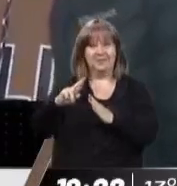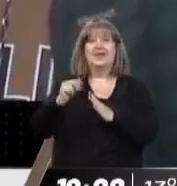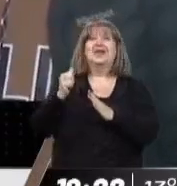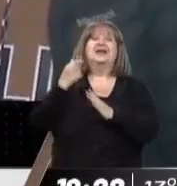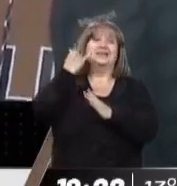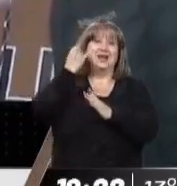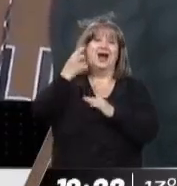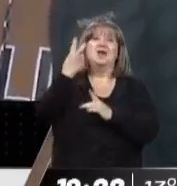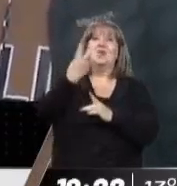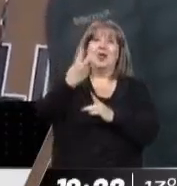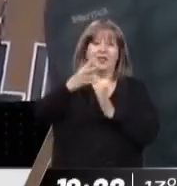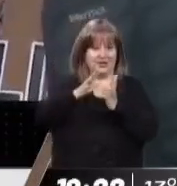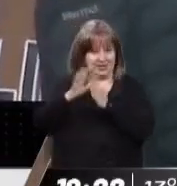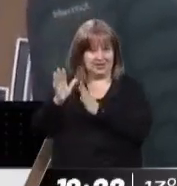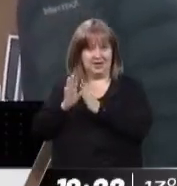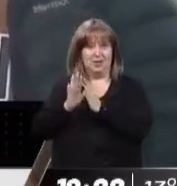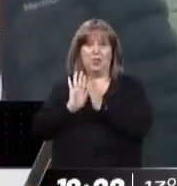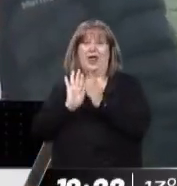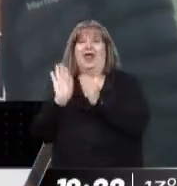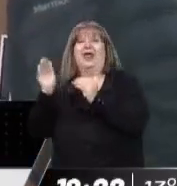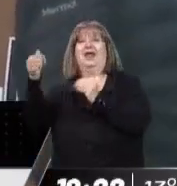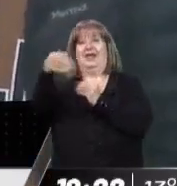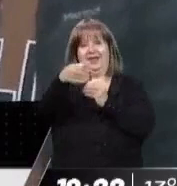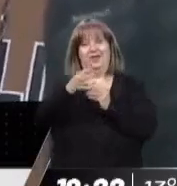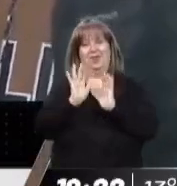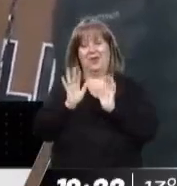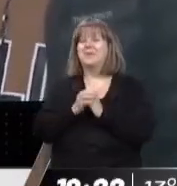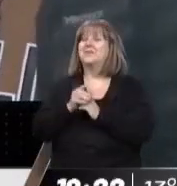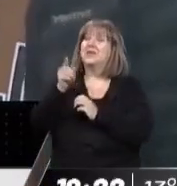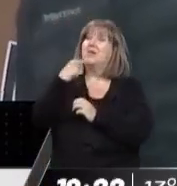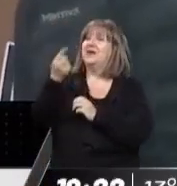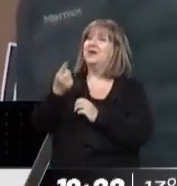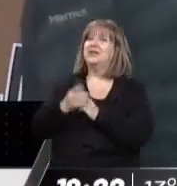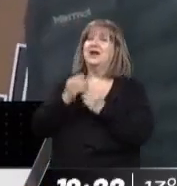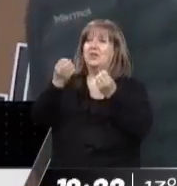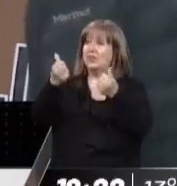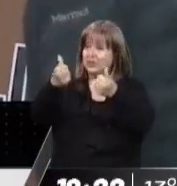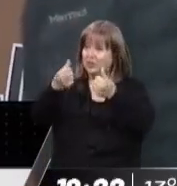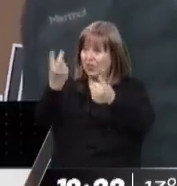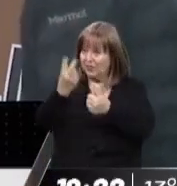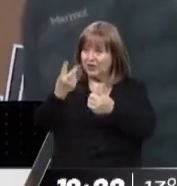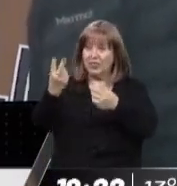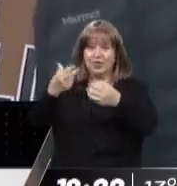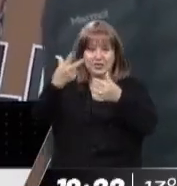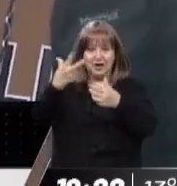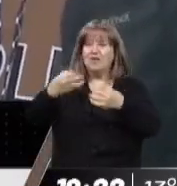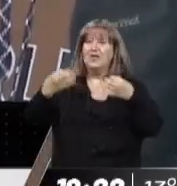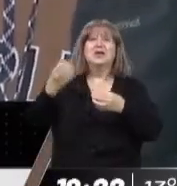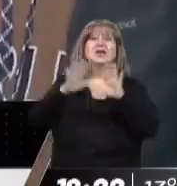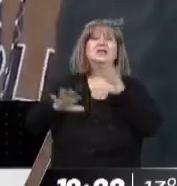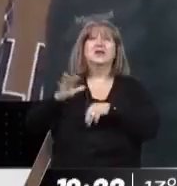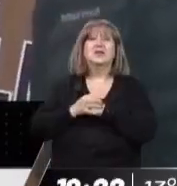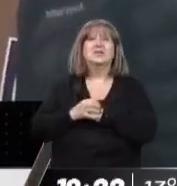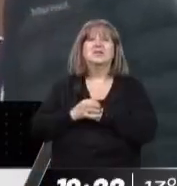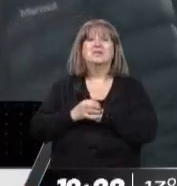grupo número 2 ya salió. Si quieren se pone detrás, pero no por el costado. ¿Cómo les ha ido hoy? Muy bien. ¿Estuvo lindo? Sí, tranquilo. ¿Qué han hecho?